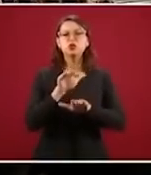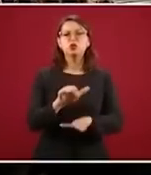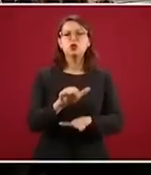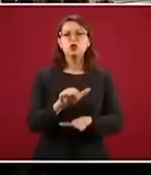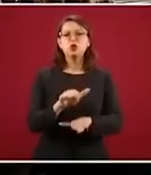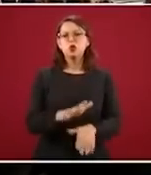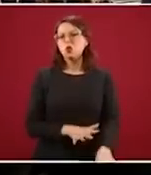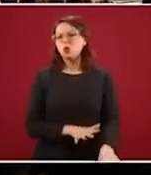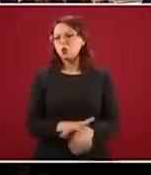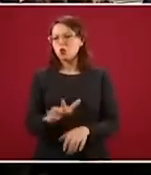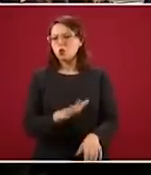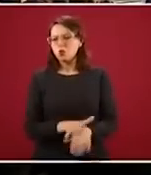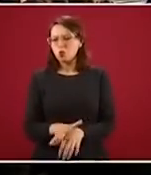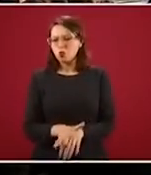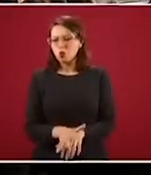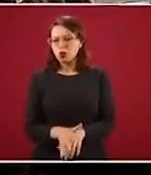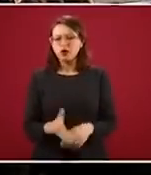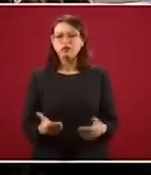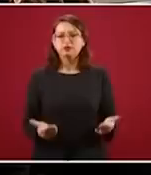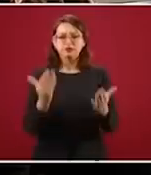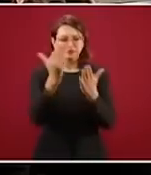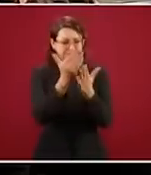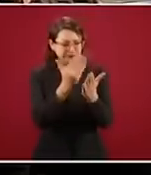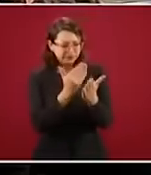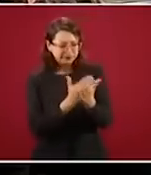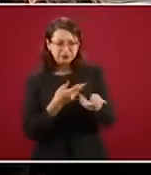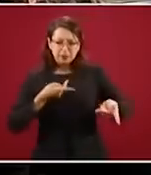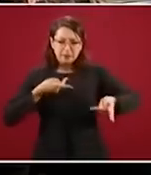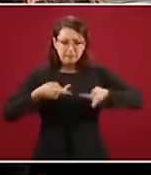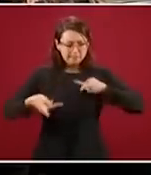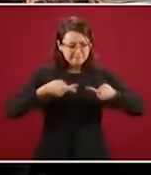el plan que se